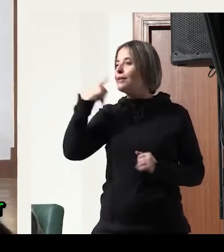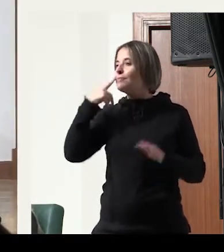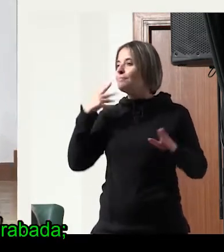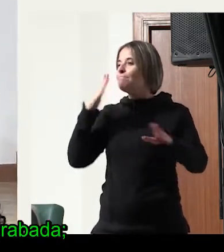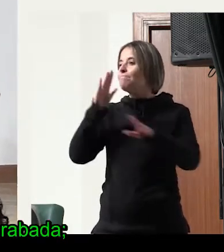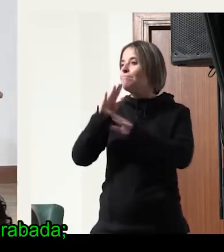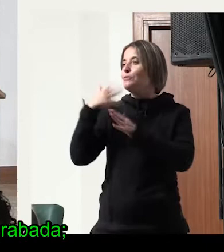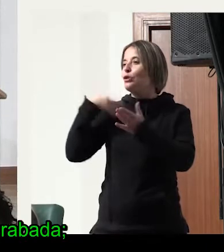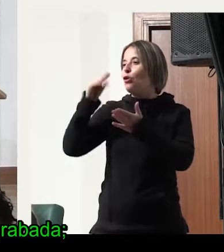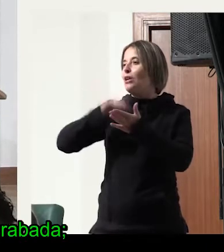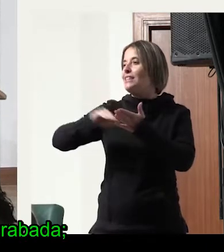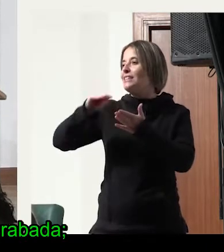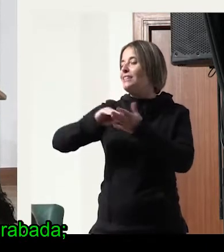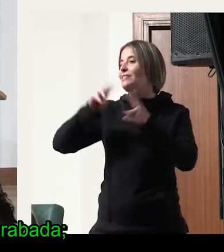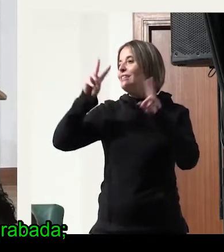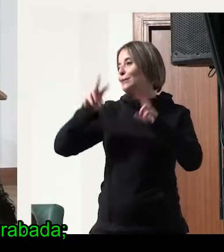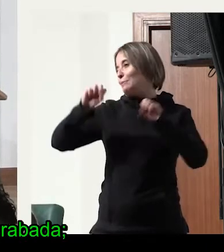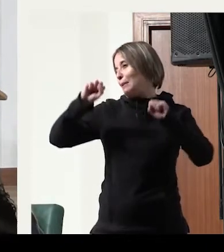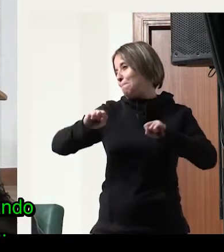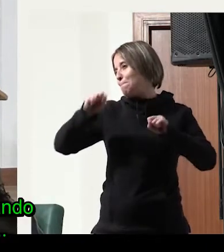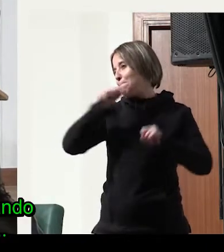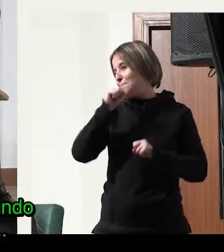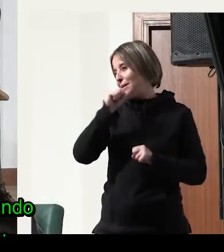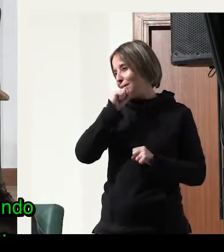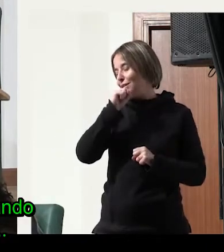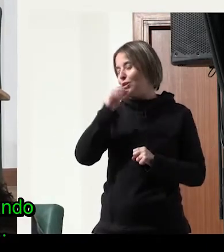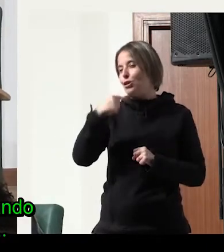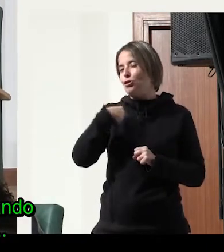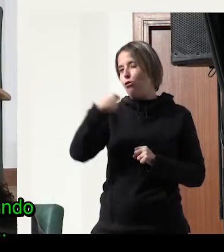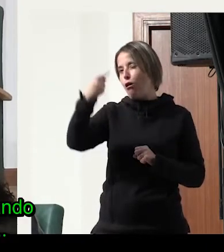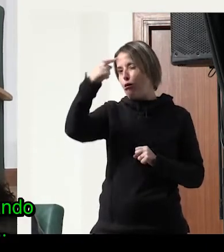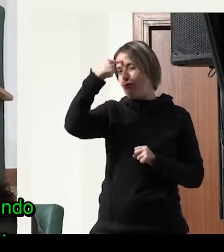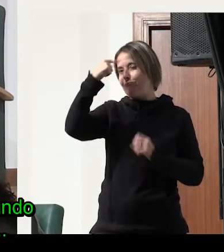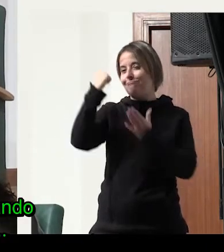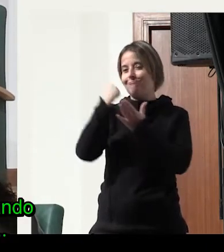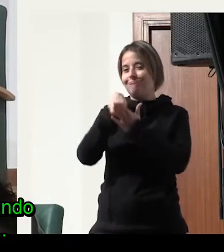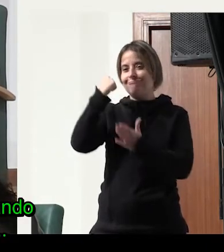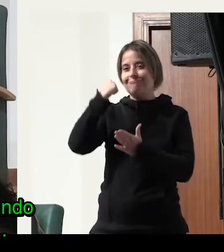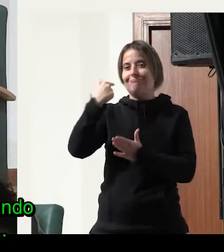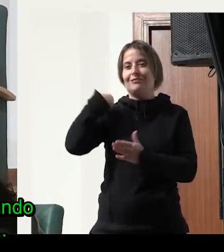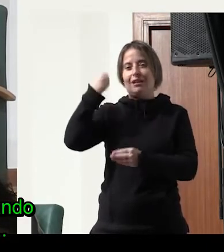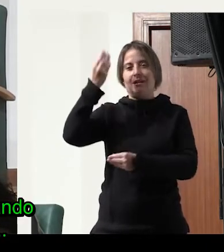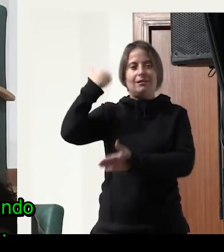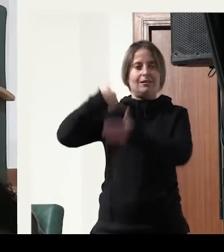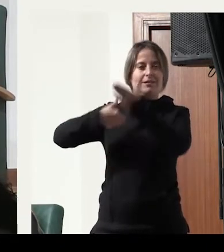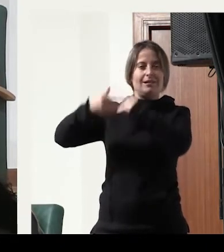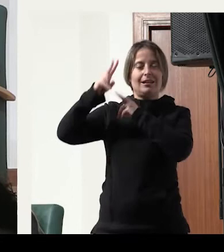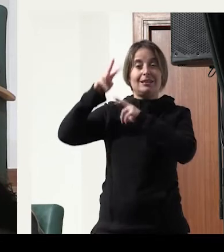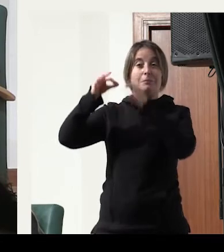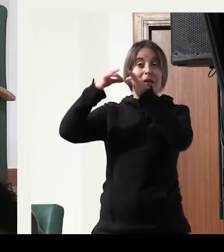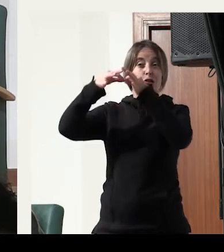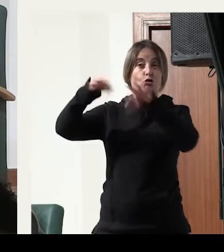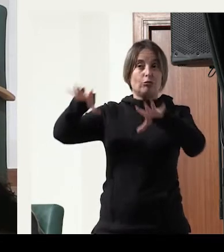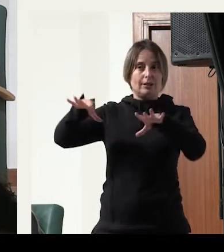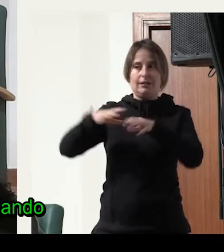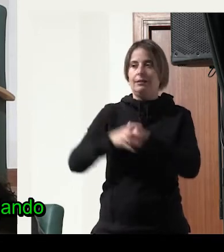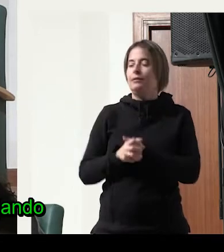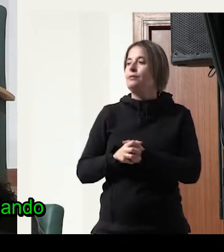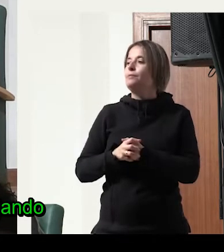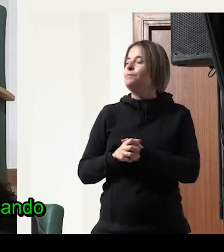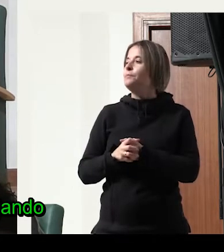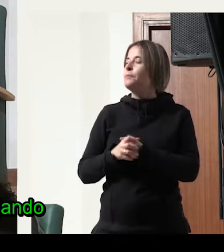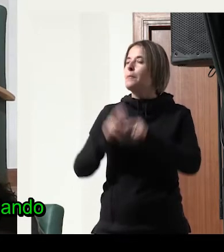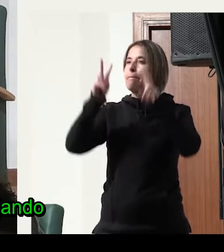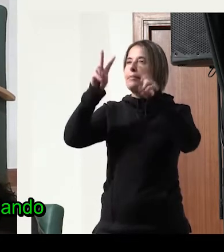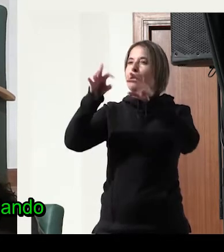vejez, ¿no? Porque yo tenía esta escena muy grabada y ya hacía tiempo que estaba pensando sobre el tema de la soltería. El tema de la soltería es un